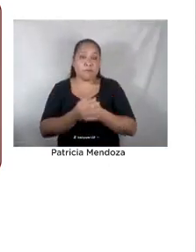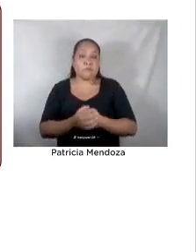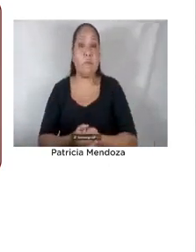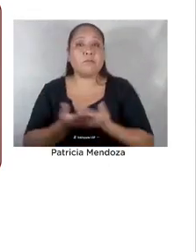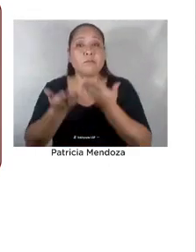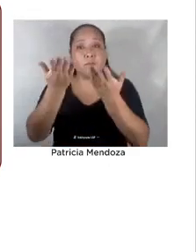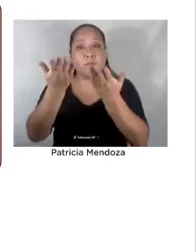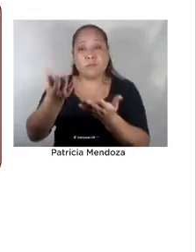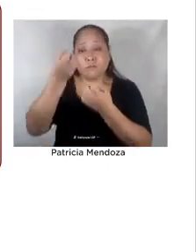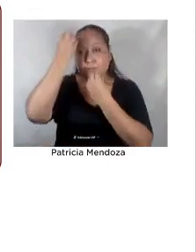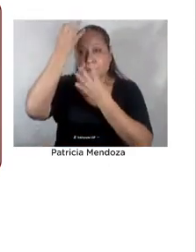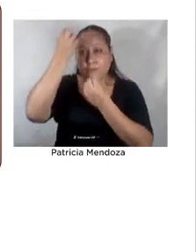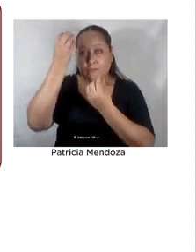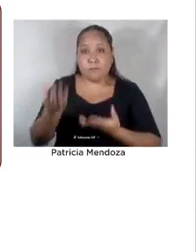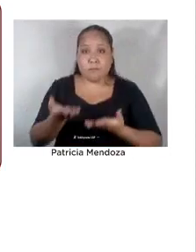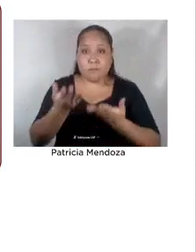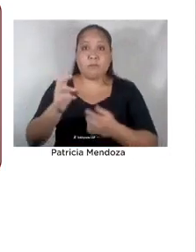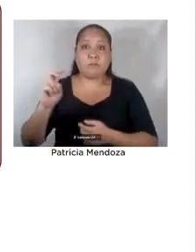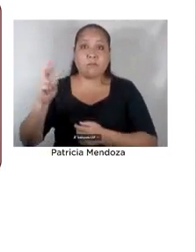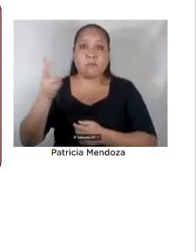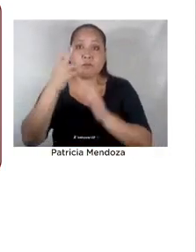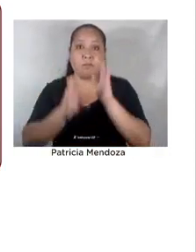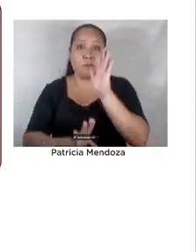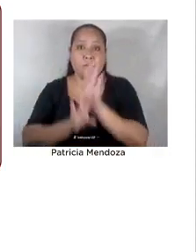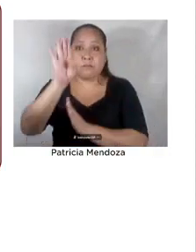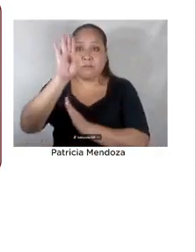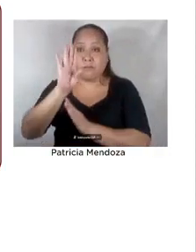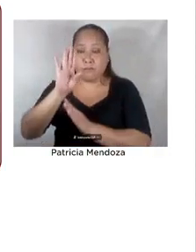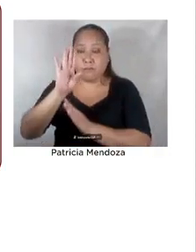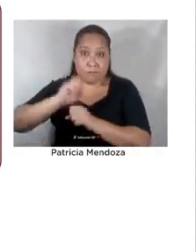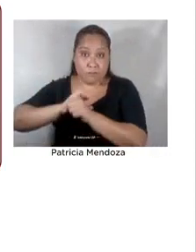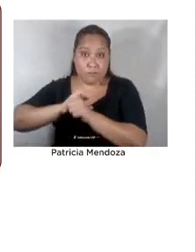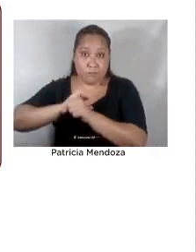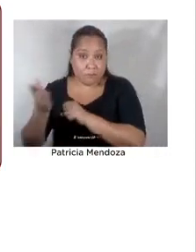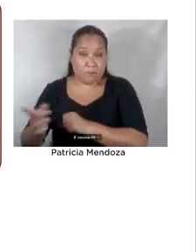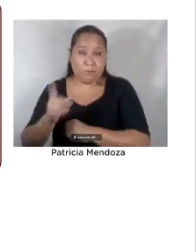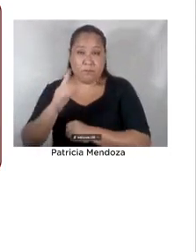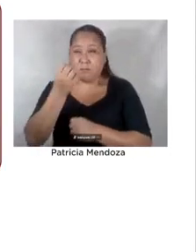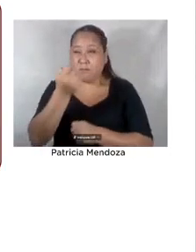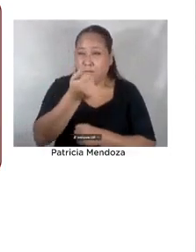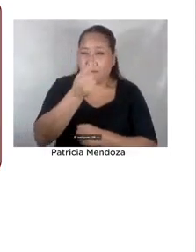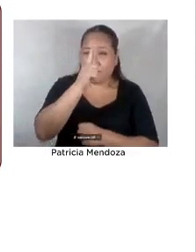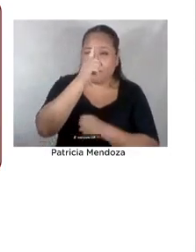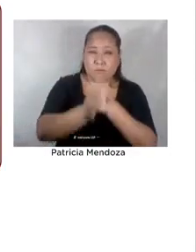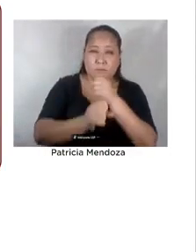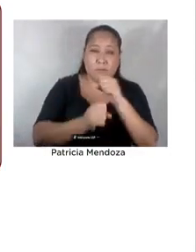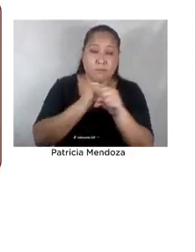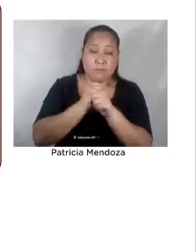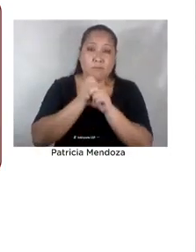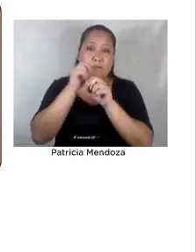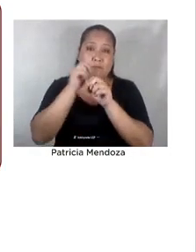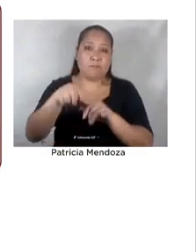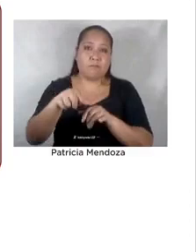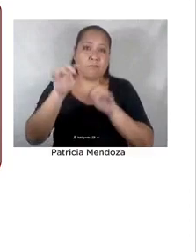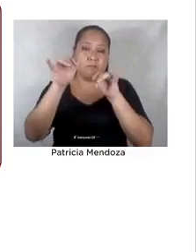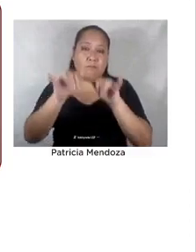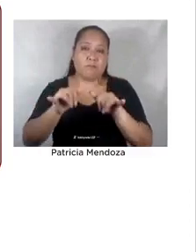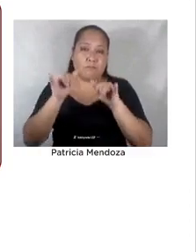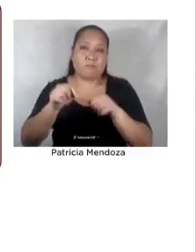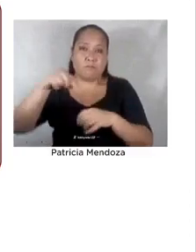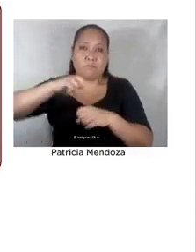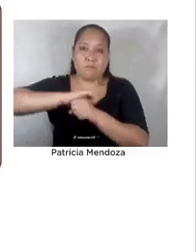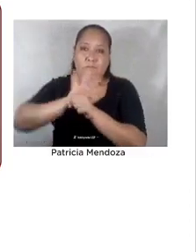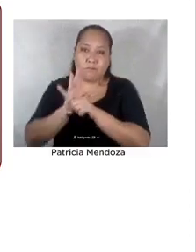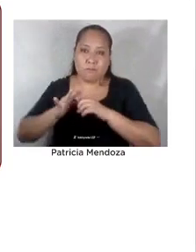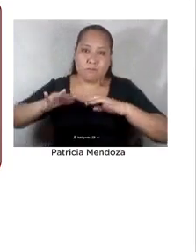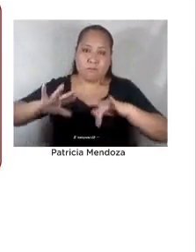información. Estamos en una segunda ola, ya estamos a casi un año de la pandemia acá en el país, entonces hay mucho que